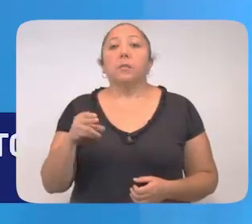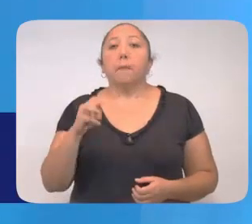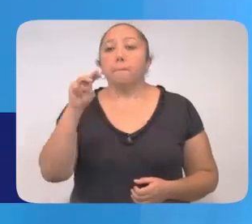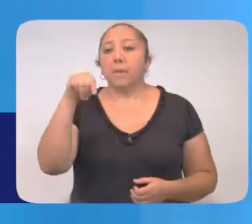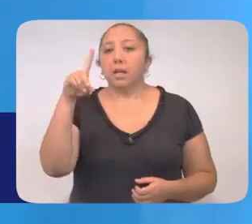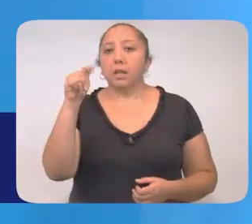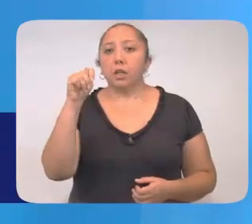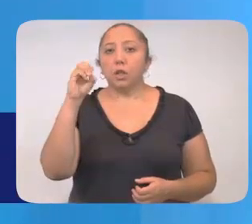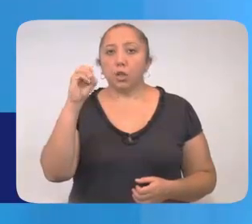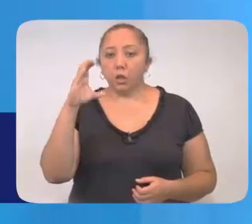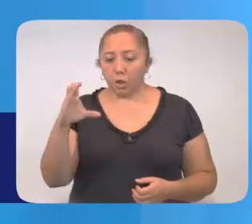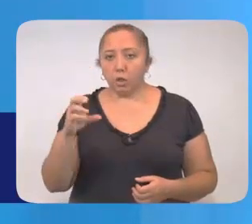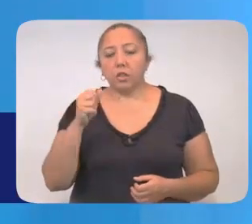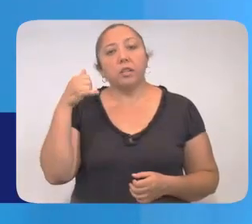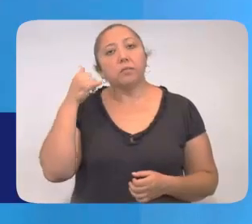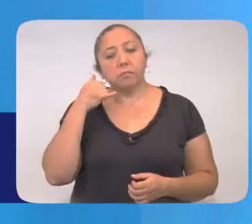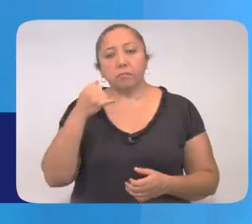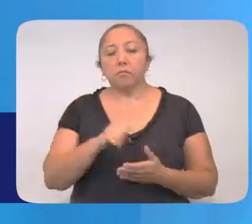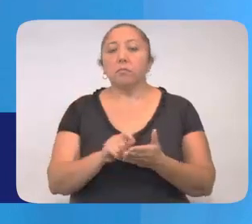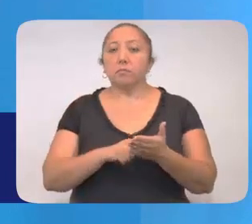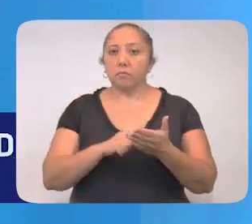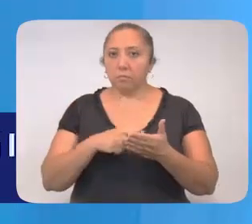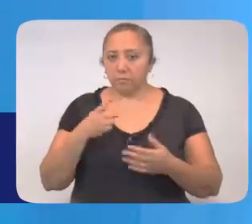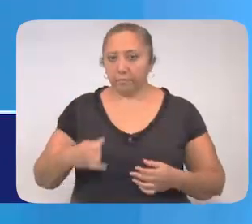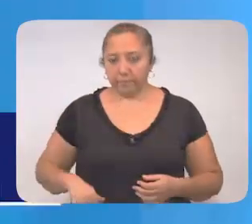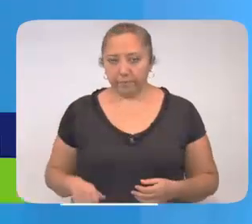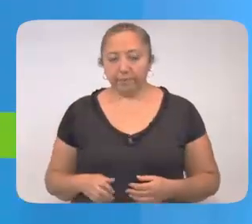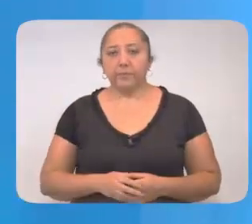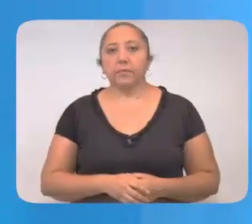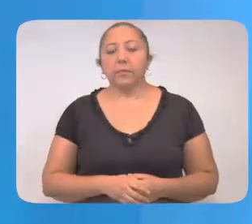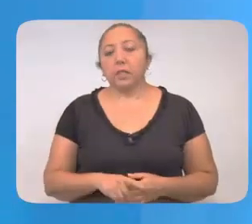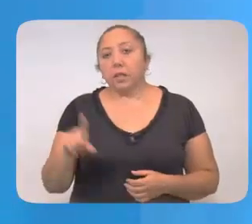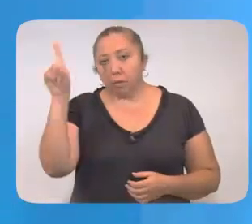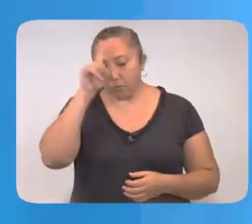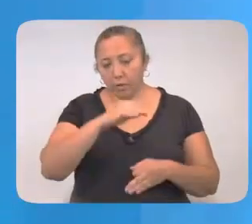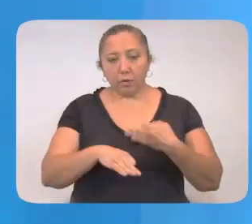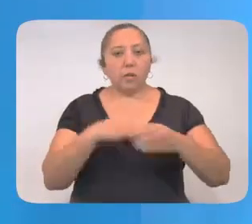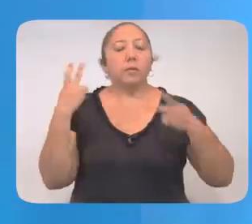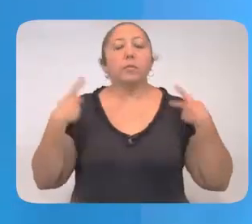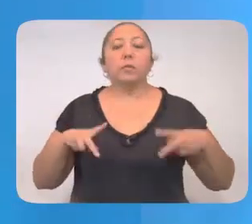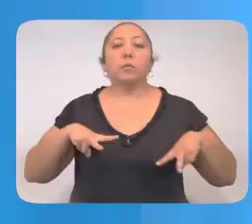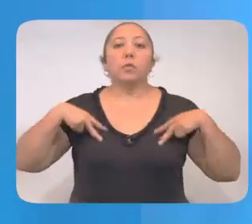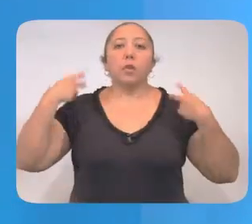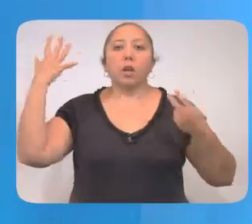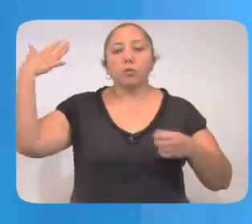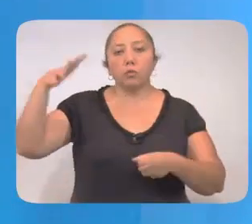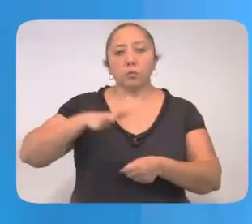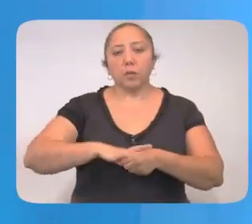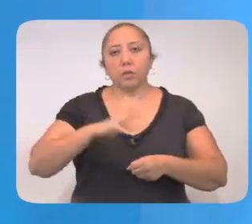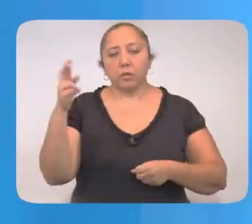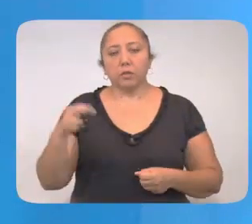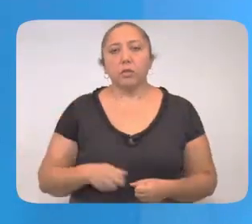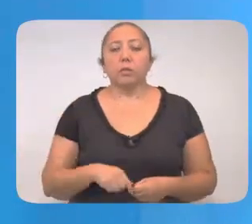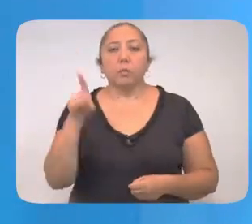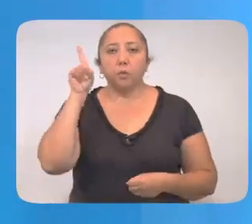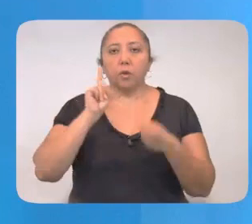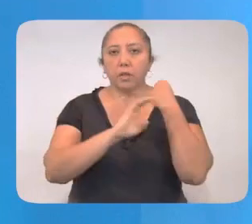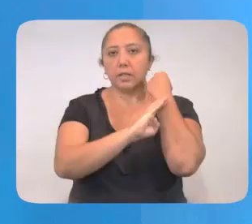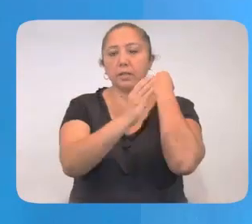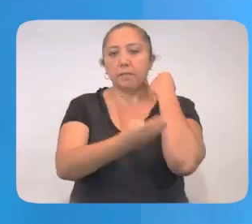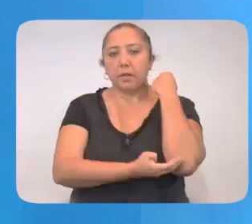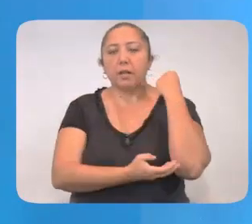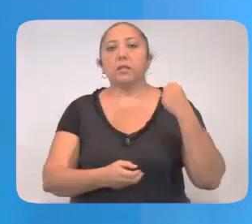Meditoc para los sistemas Android y Apple. Recomendamos a la población vulnerable como adultos mayores, mujeres